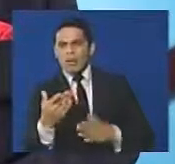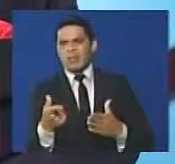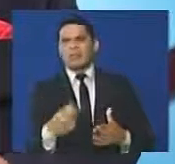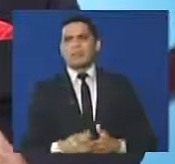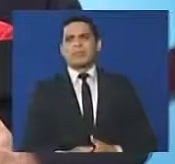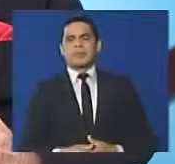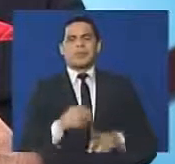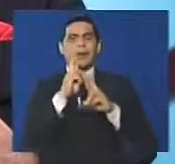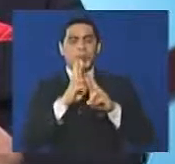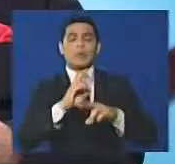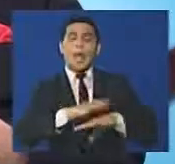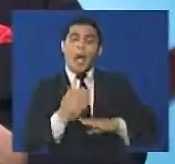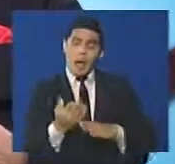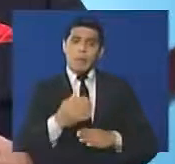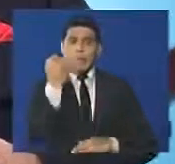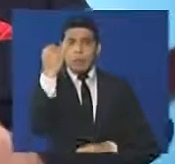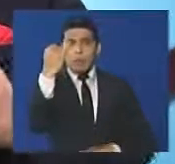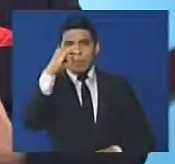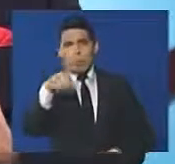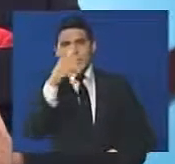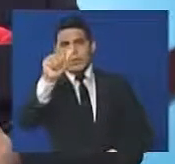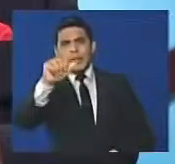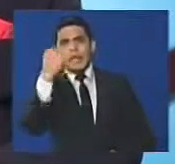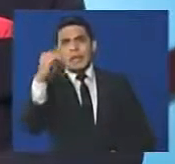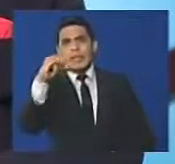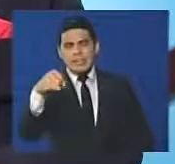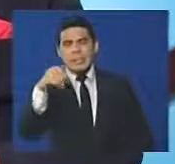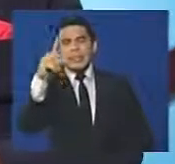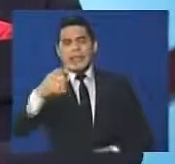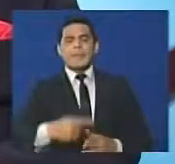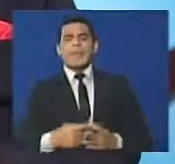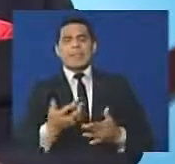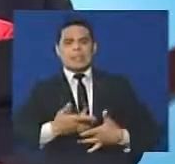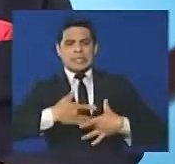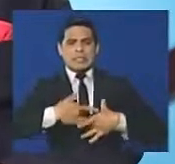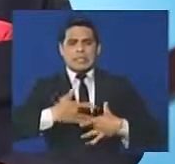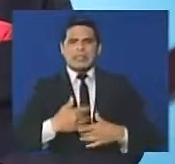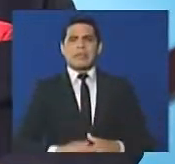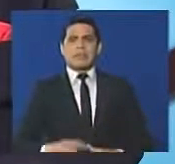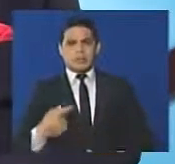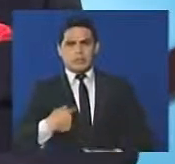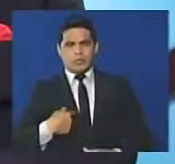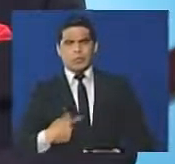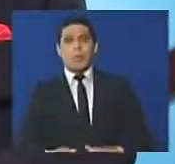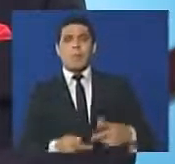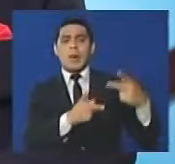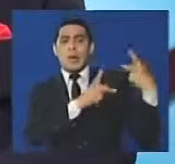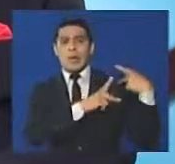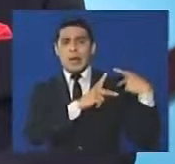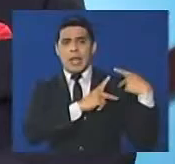eso también se siente, nace. Yo tuve el privilegio de tocar con